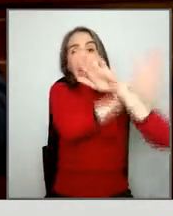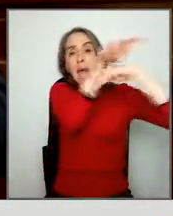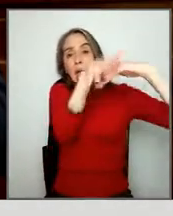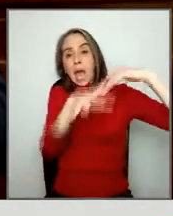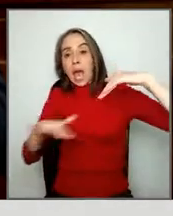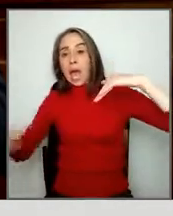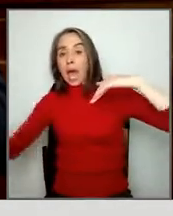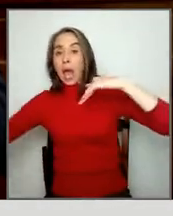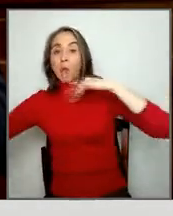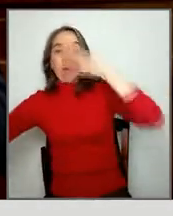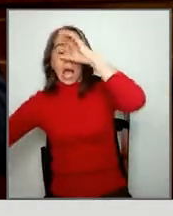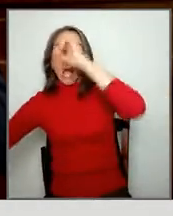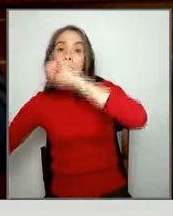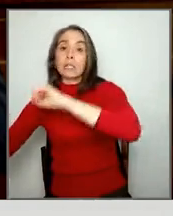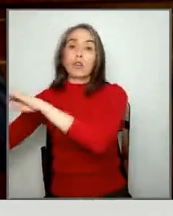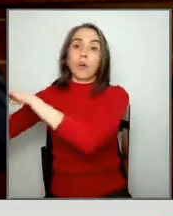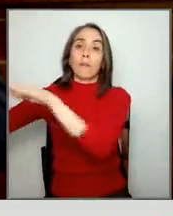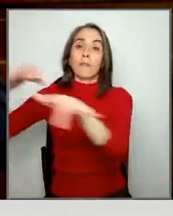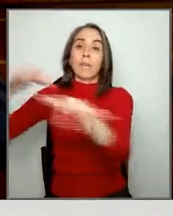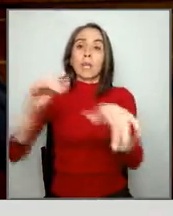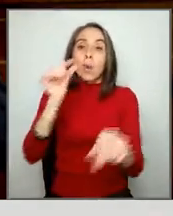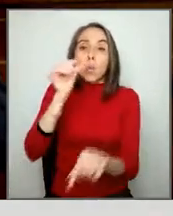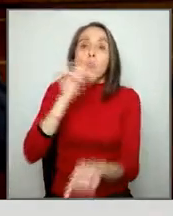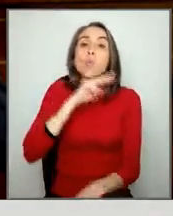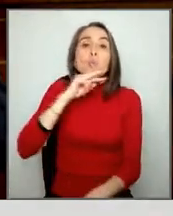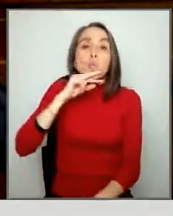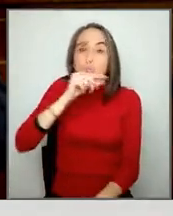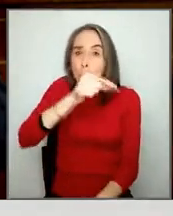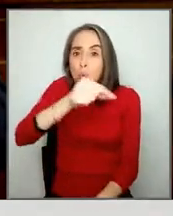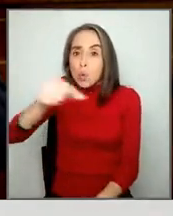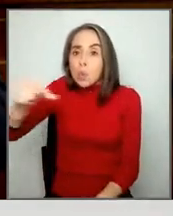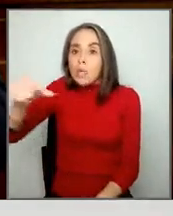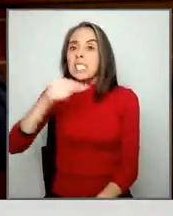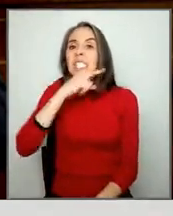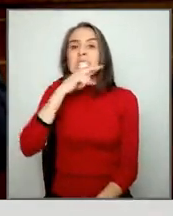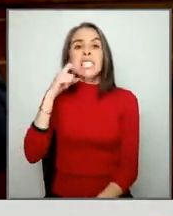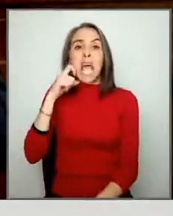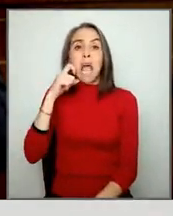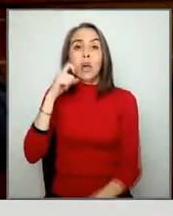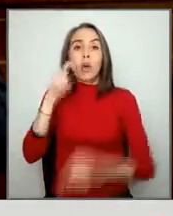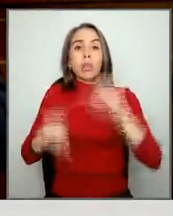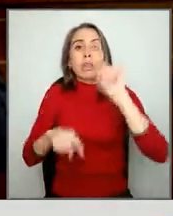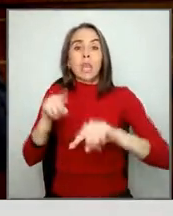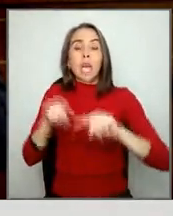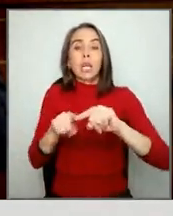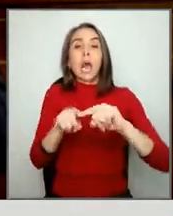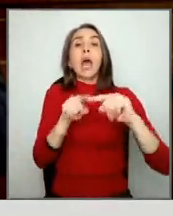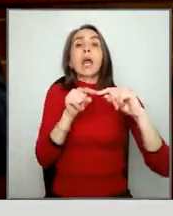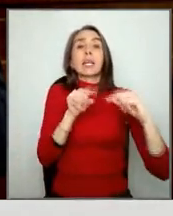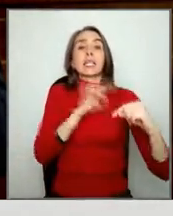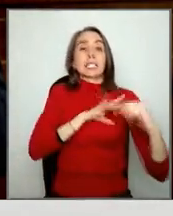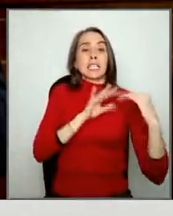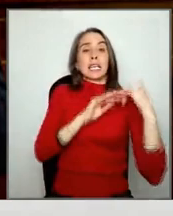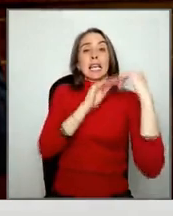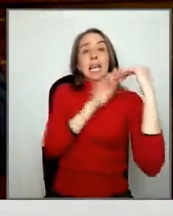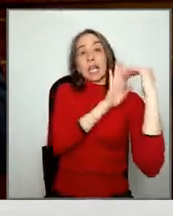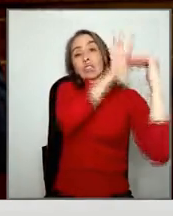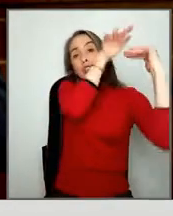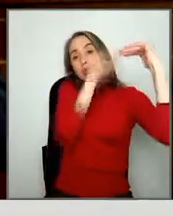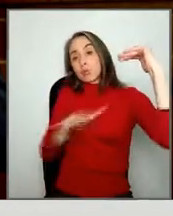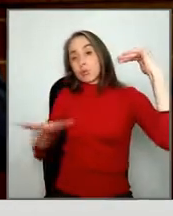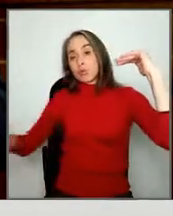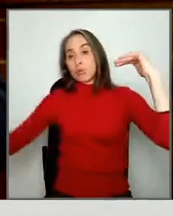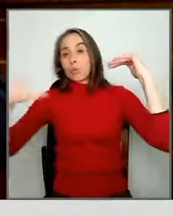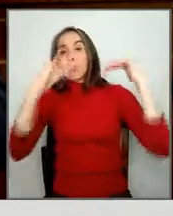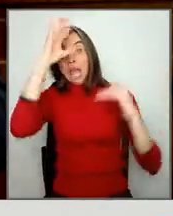un curso de agua pero seco esto porque porque en Argentina transgrediendo el tratado